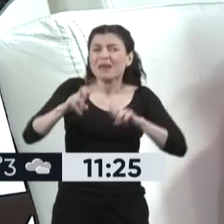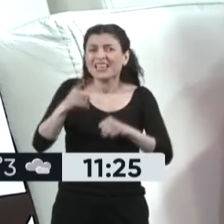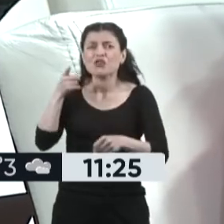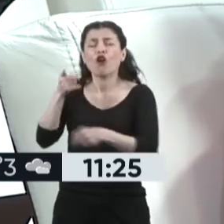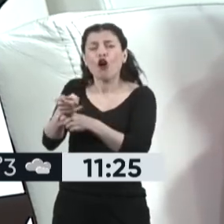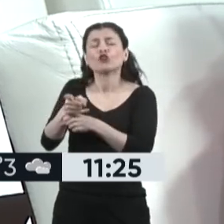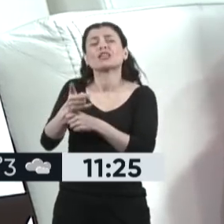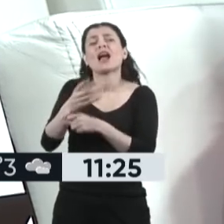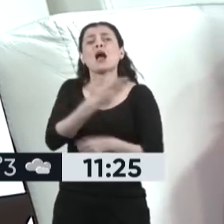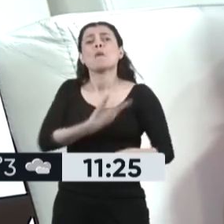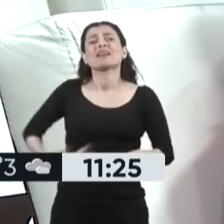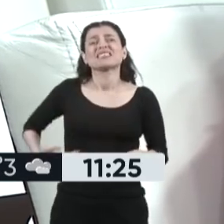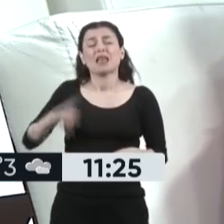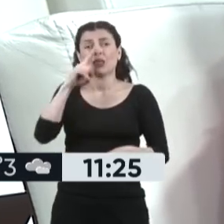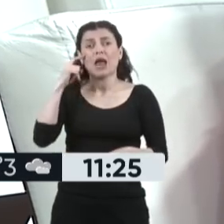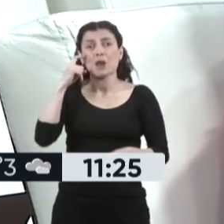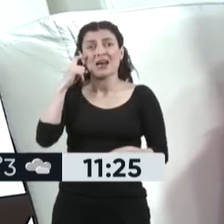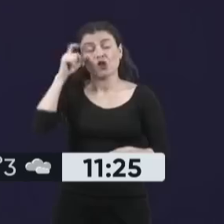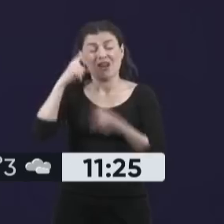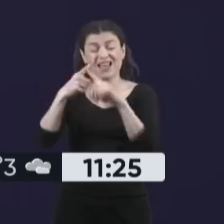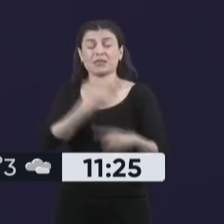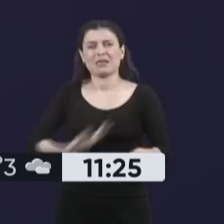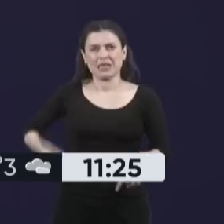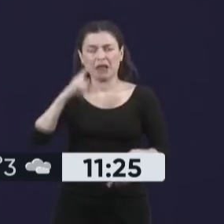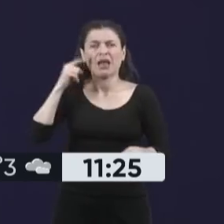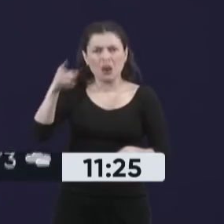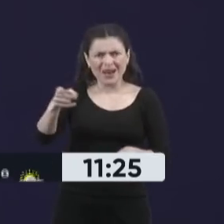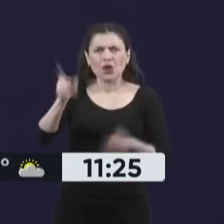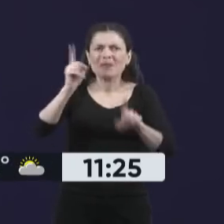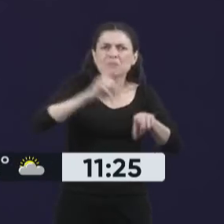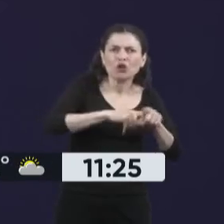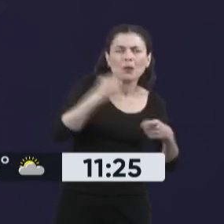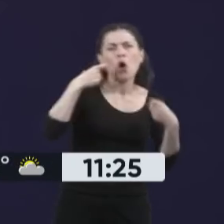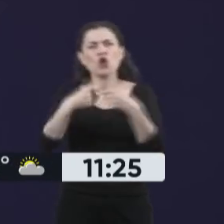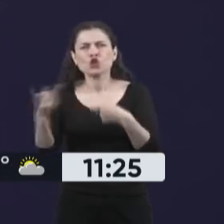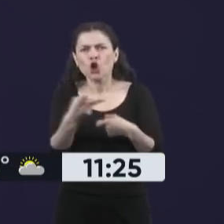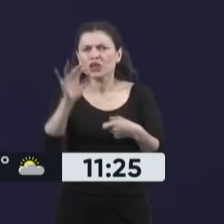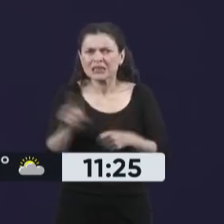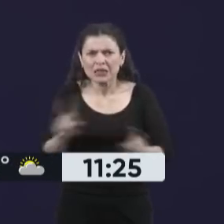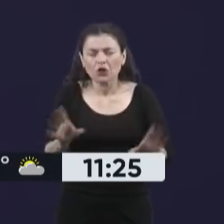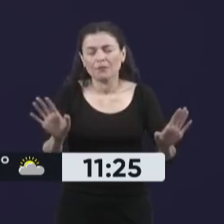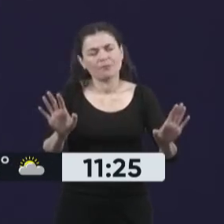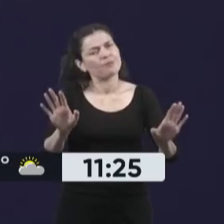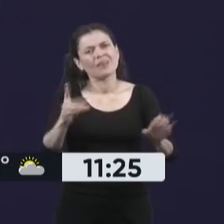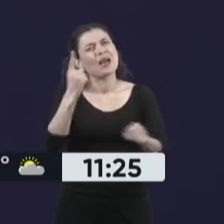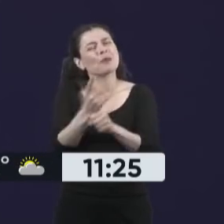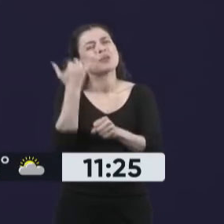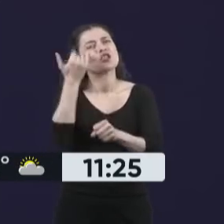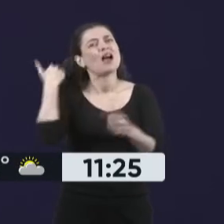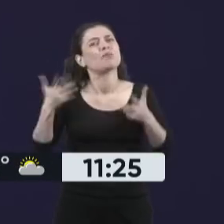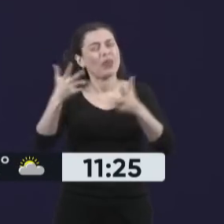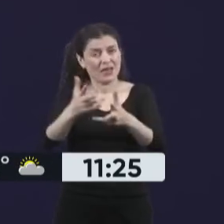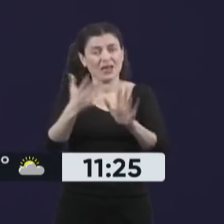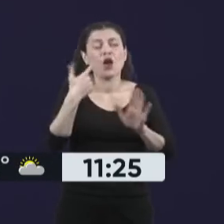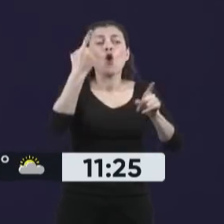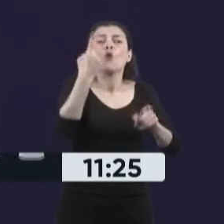obviamente. Solo le involucra a él y no a ella. Sí, por eso aclaré, que lo aclaré al principio, digo, una cosa es lo trágico que está